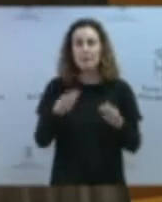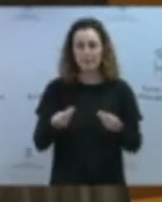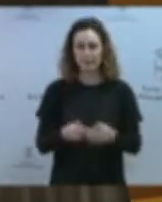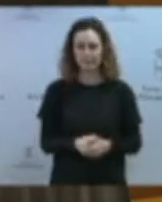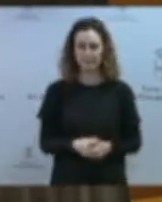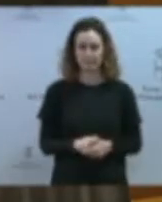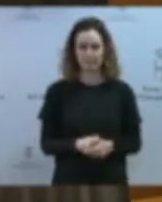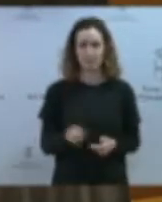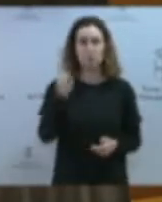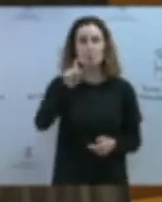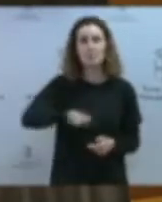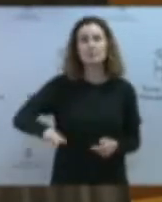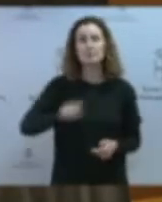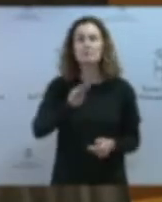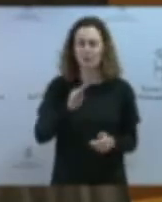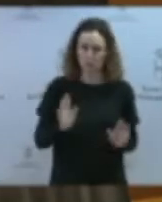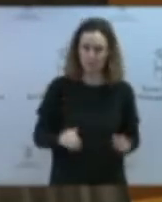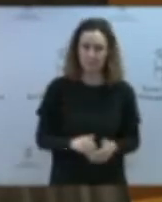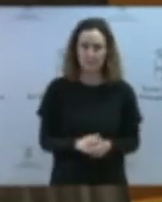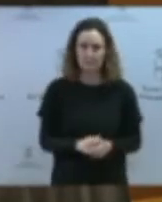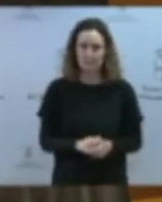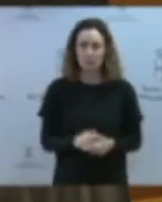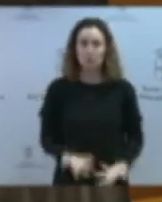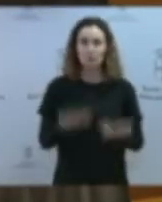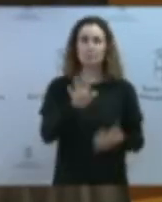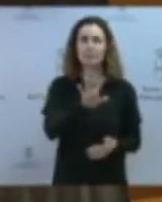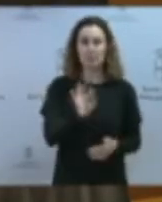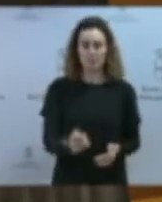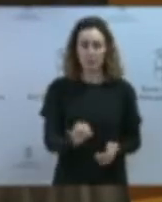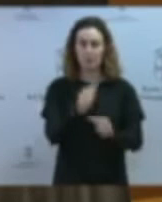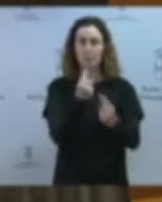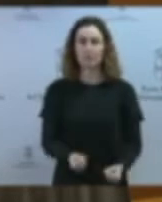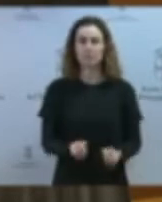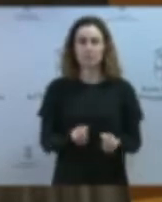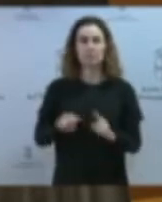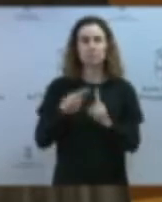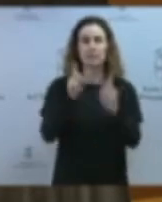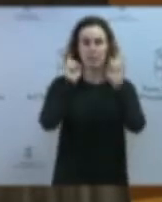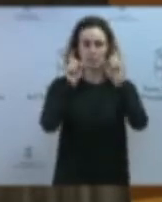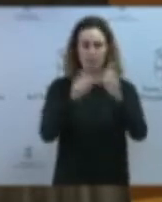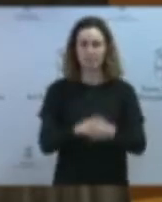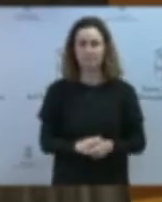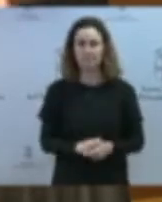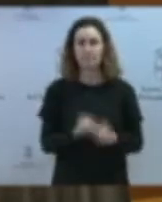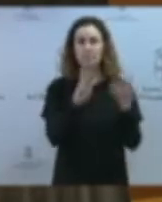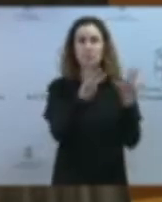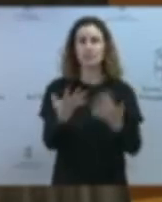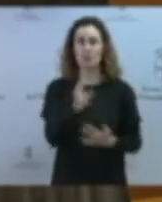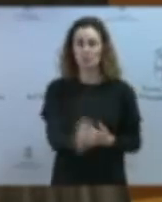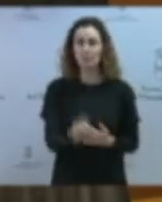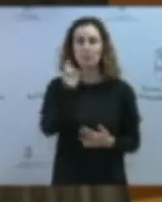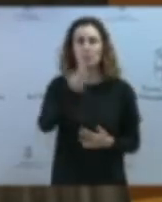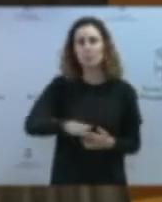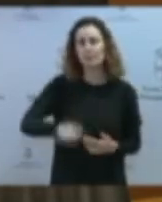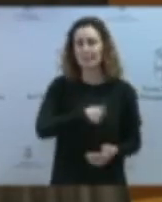una subida del 5% en el presupuesto para educación. El 85% de los profesores españoles, el 85%, 20 puntos más que la media de los